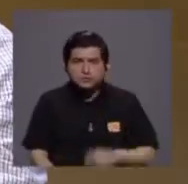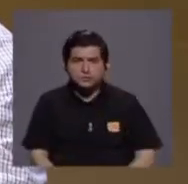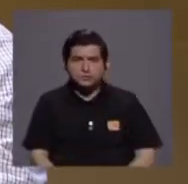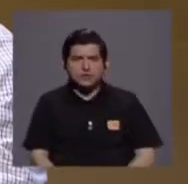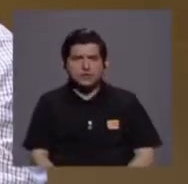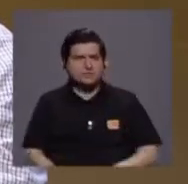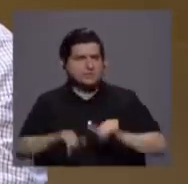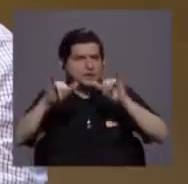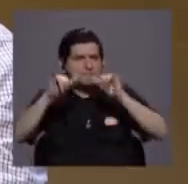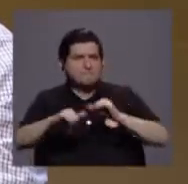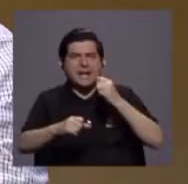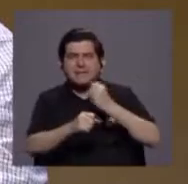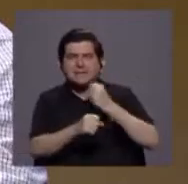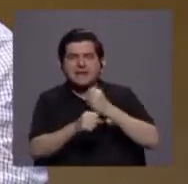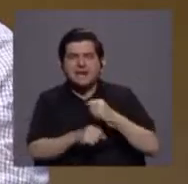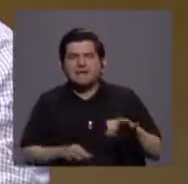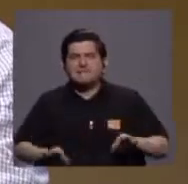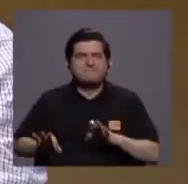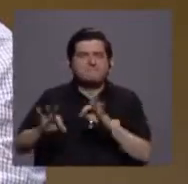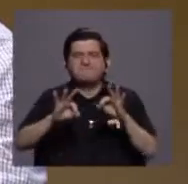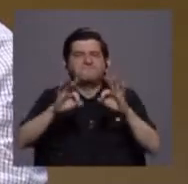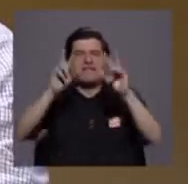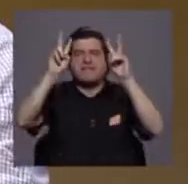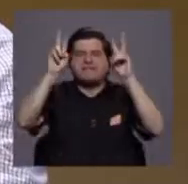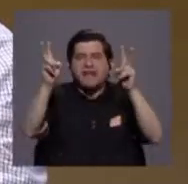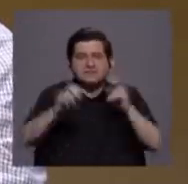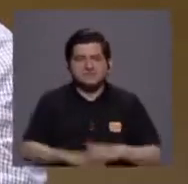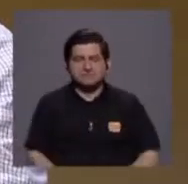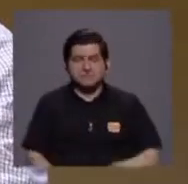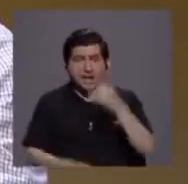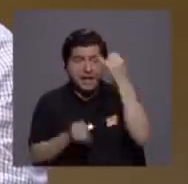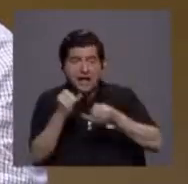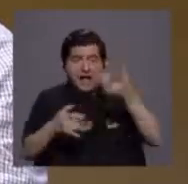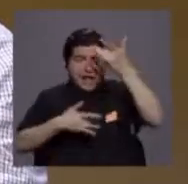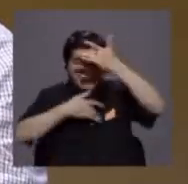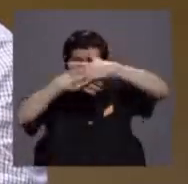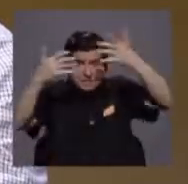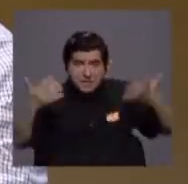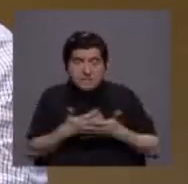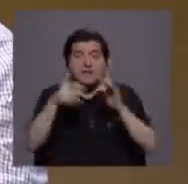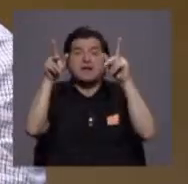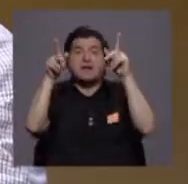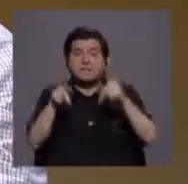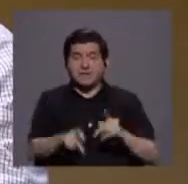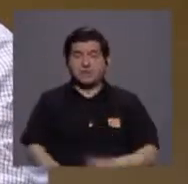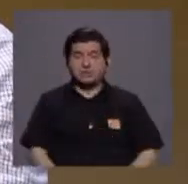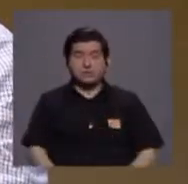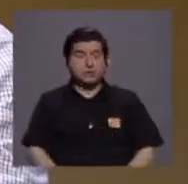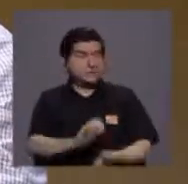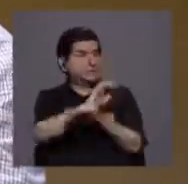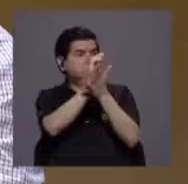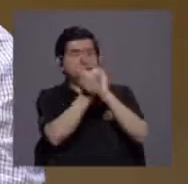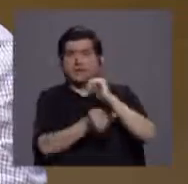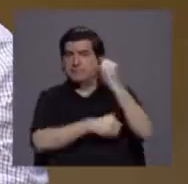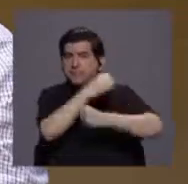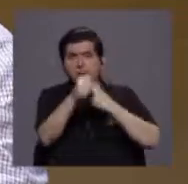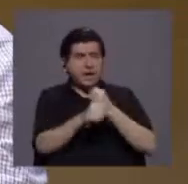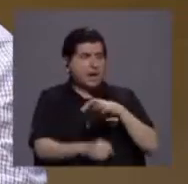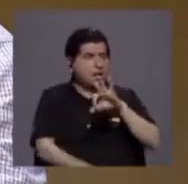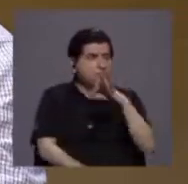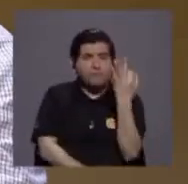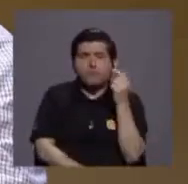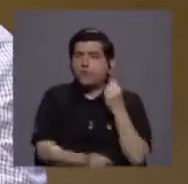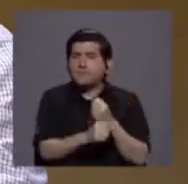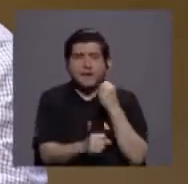están manteniendo empleos fantasma, porque cuando termine la pandemia, esta gente cambió tanto en este año la manera en